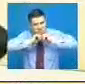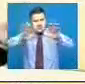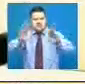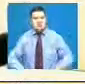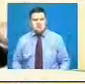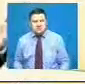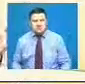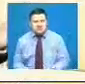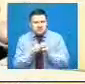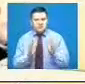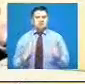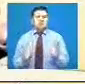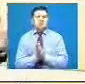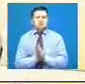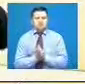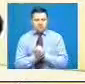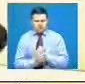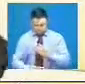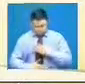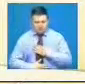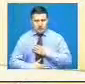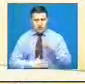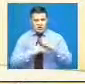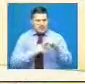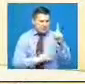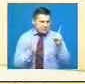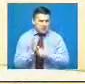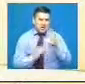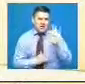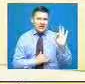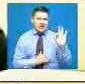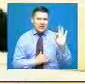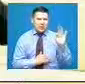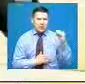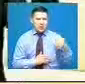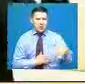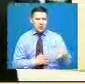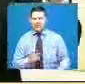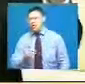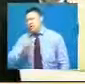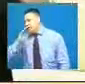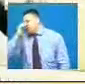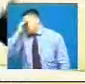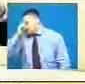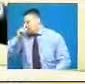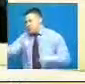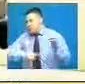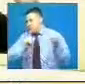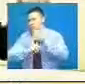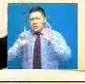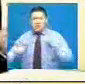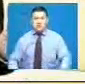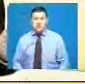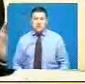Pusimos nuestro nombre de por medio con un dólar a 1.500 pesos. Que muchos dijeron, no, eso no se va a lograr.